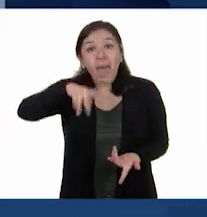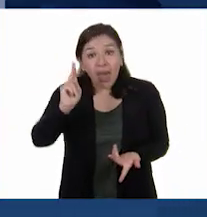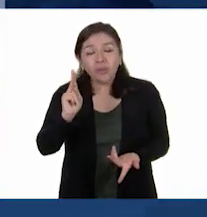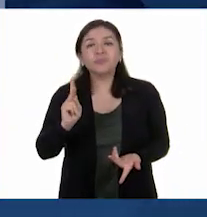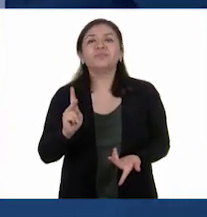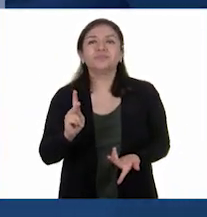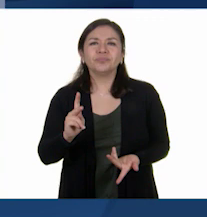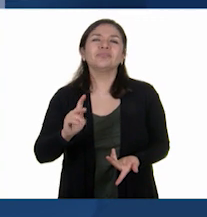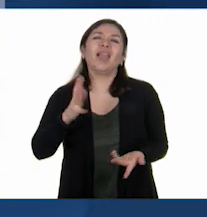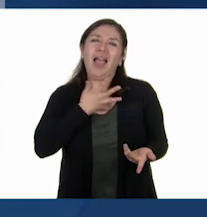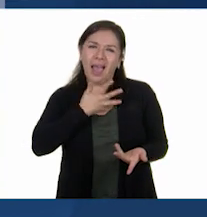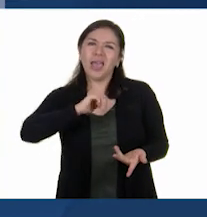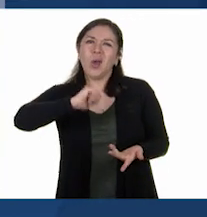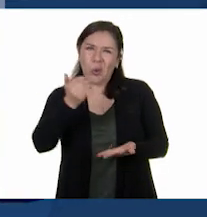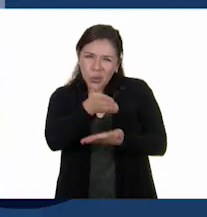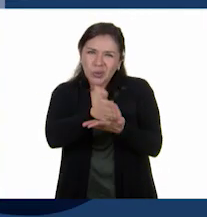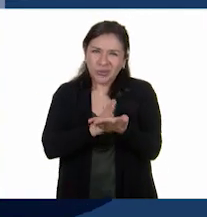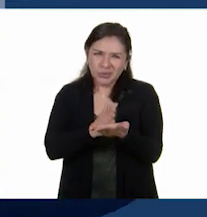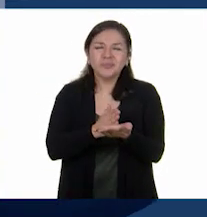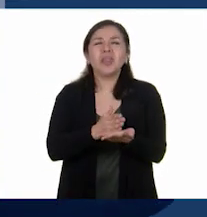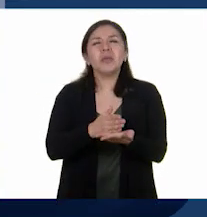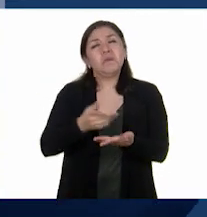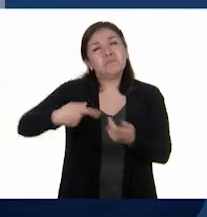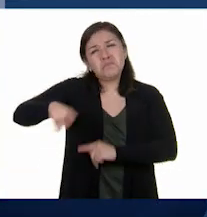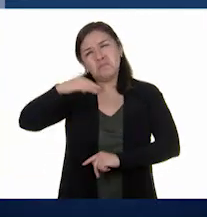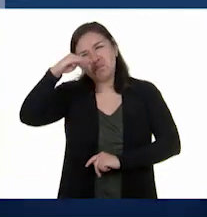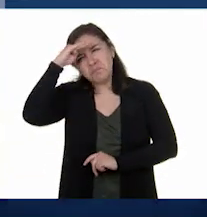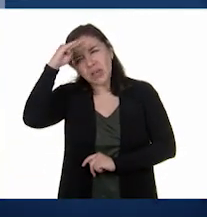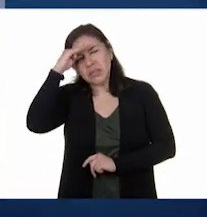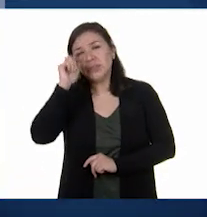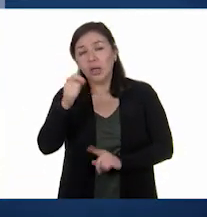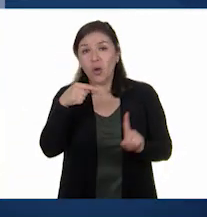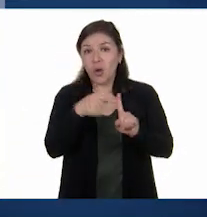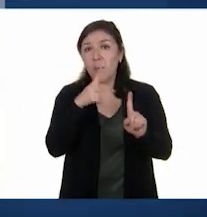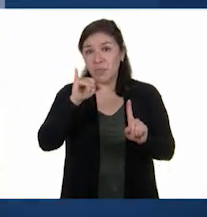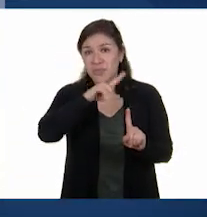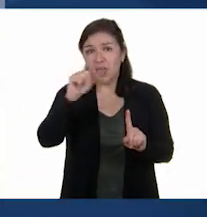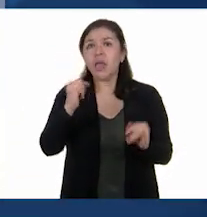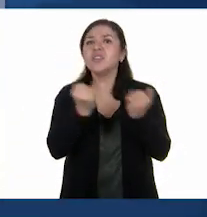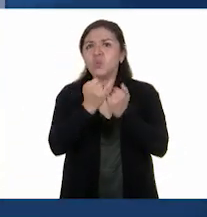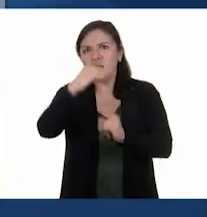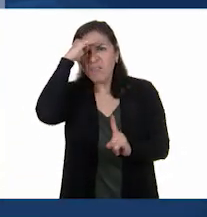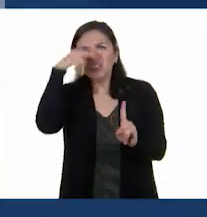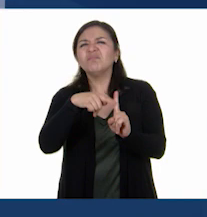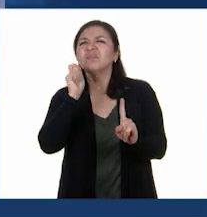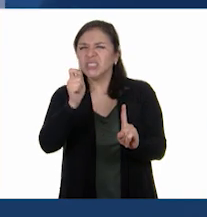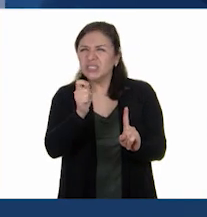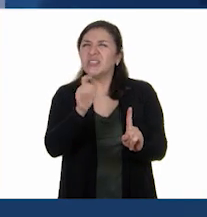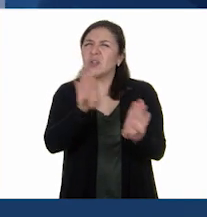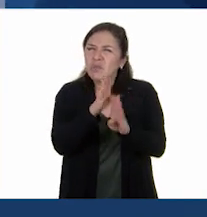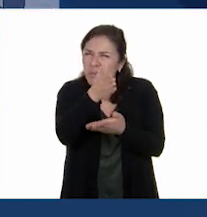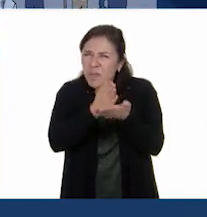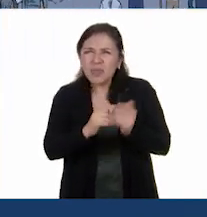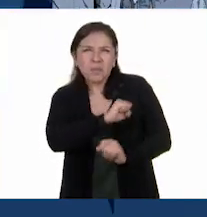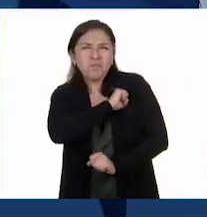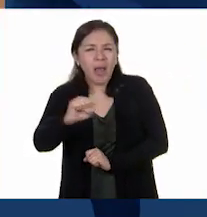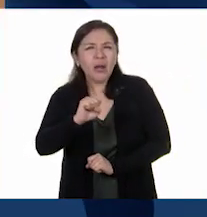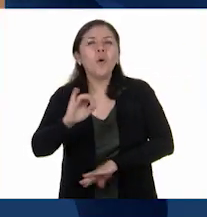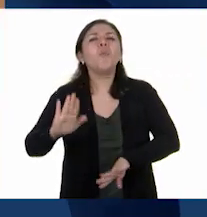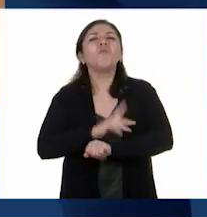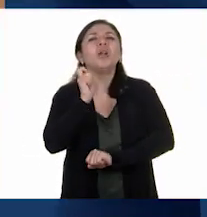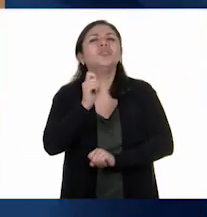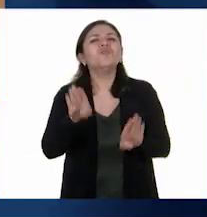en contraparte, según estos autores, Villa también fue considerado bandido, pero por aquellos individuos